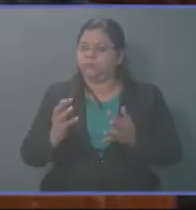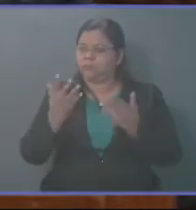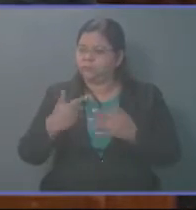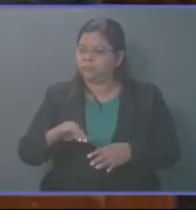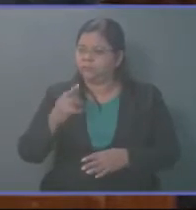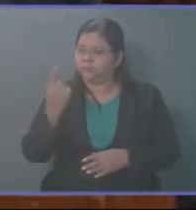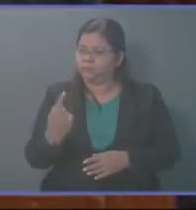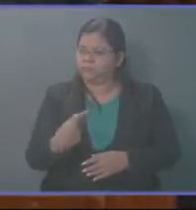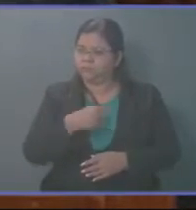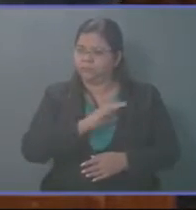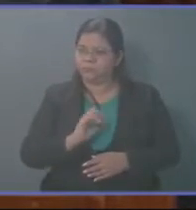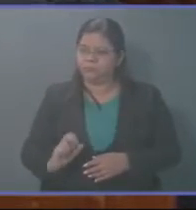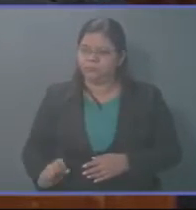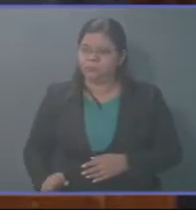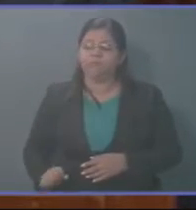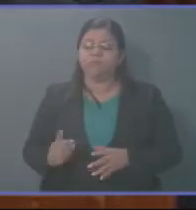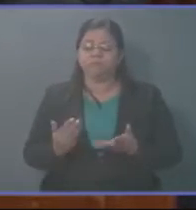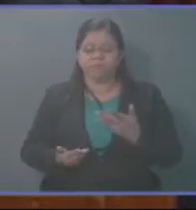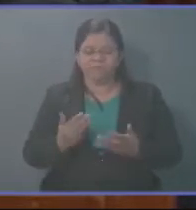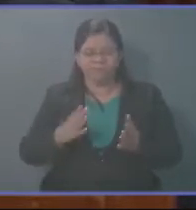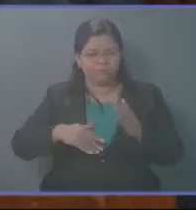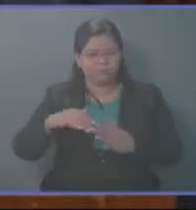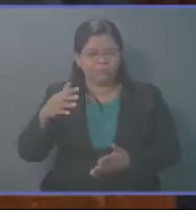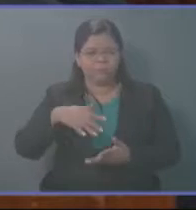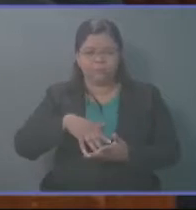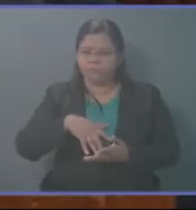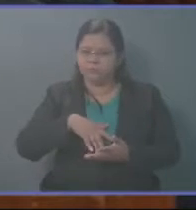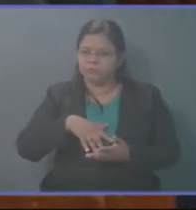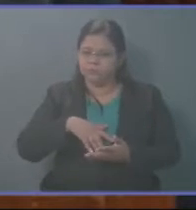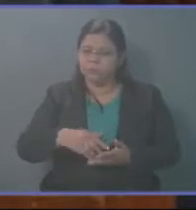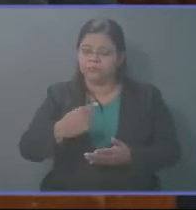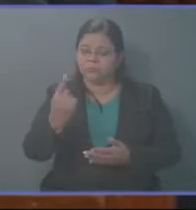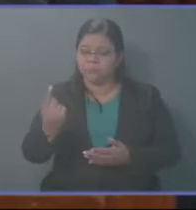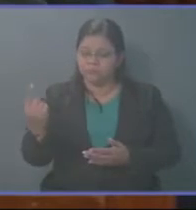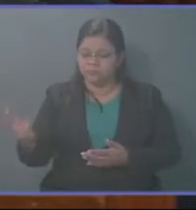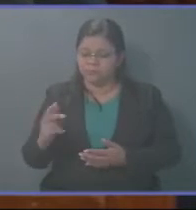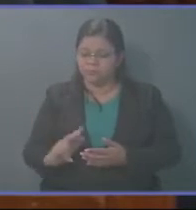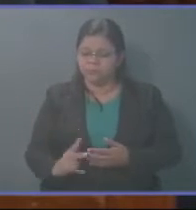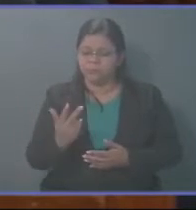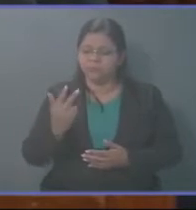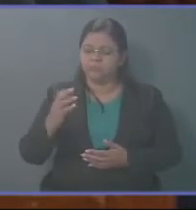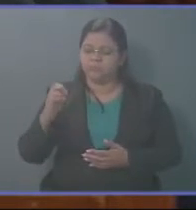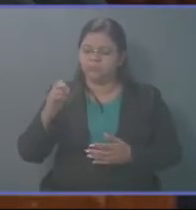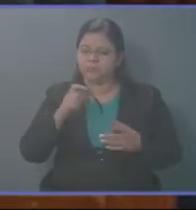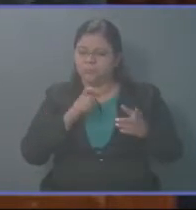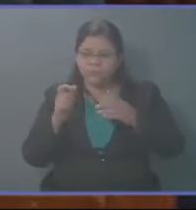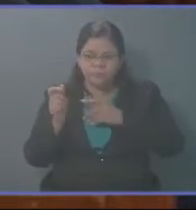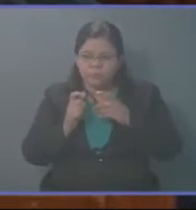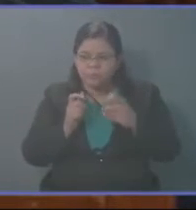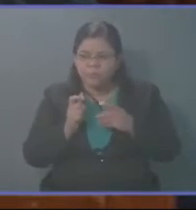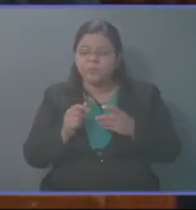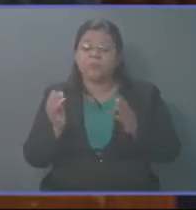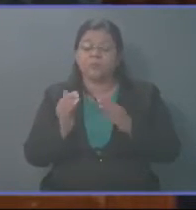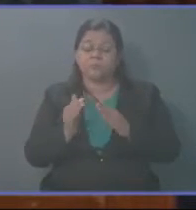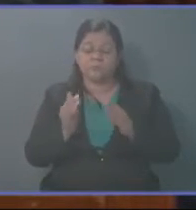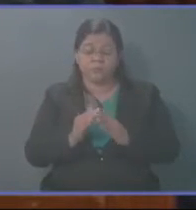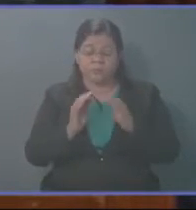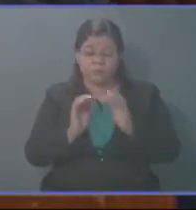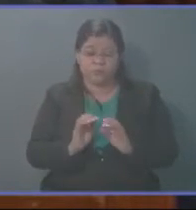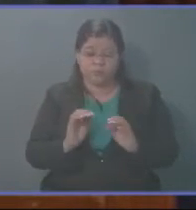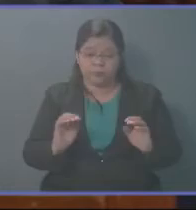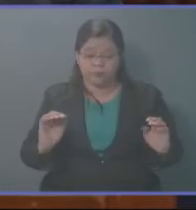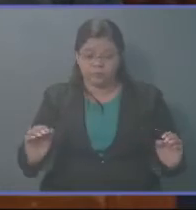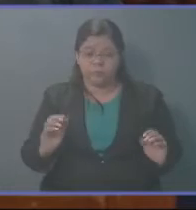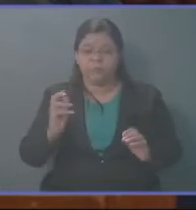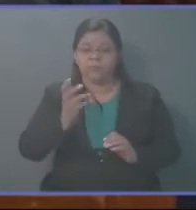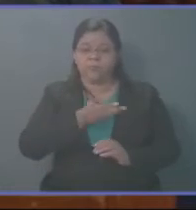salvadoreños que son más vulnerables, como los de la tercera edad o como los niños y niñas de nuestro